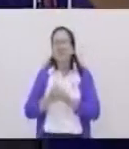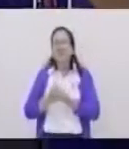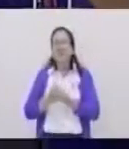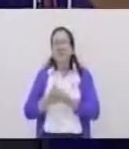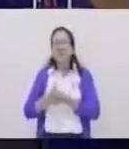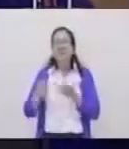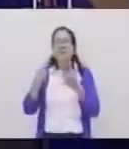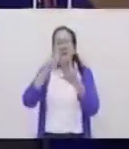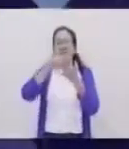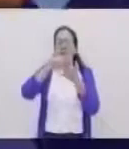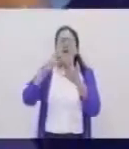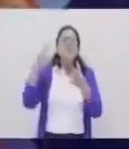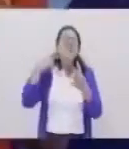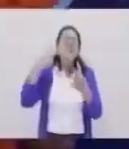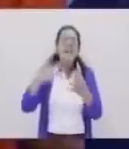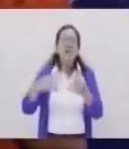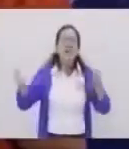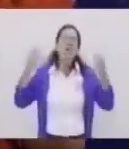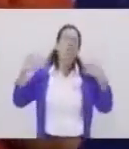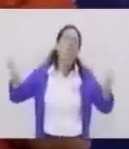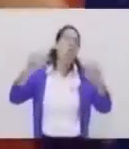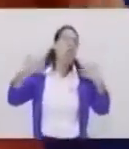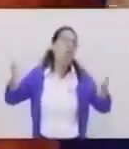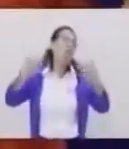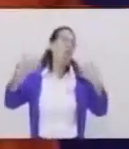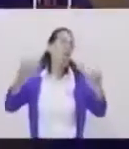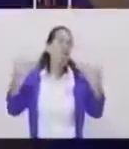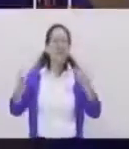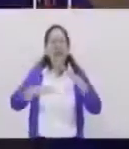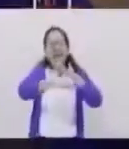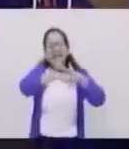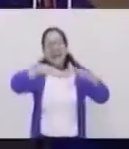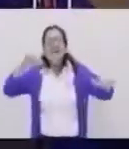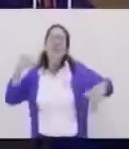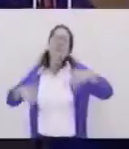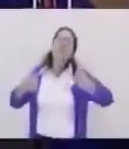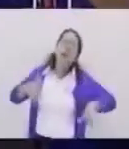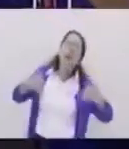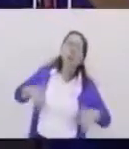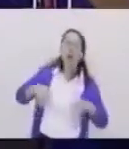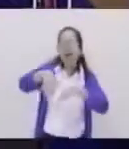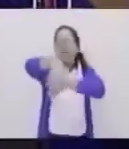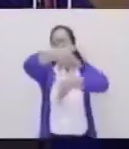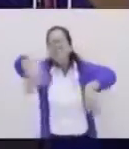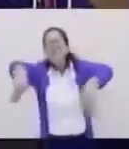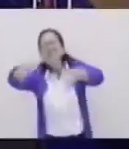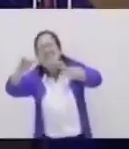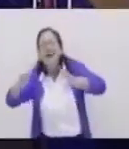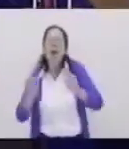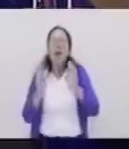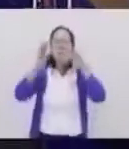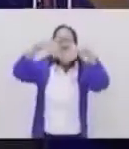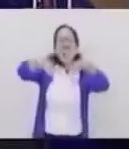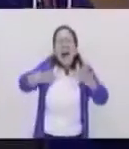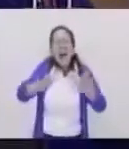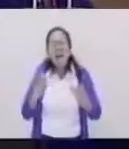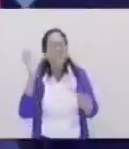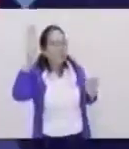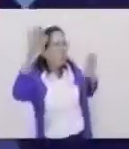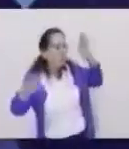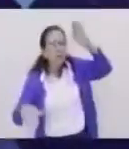donde hace mucho calor, ¿sí? Donde todos salimos a jugar a la calle, vamos a la